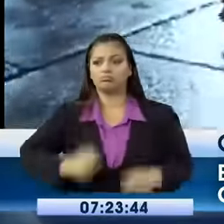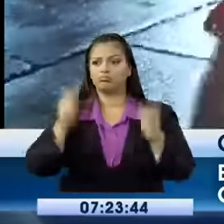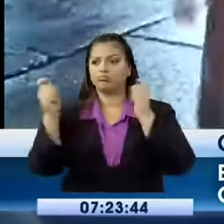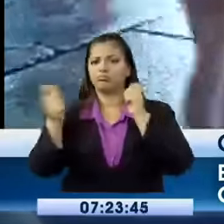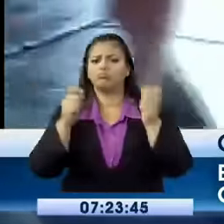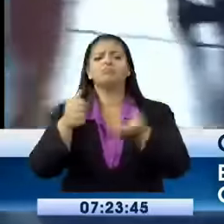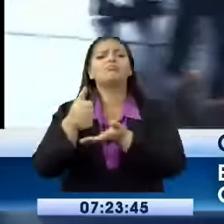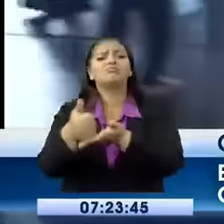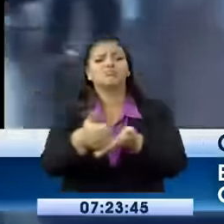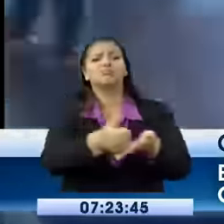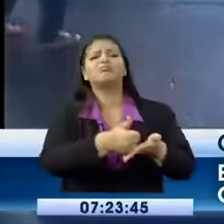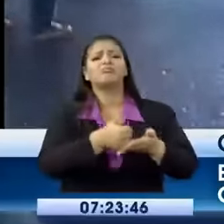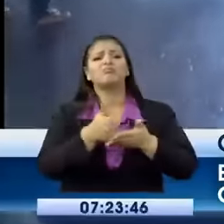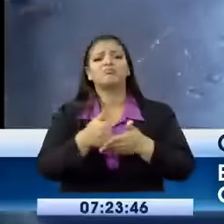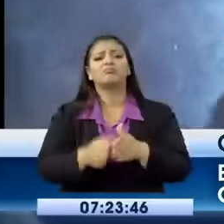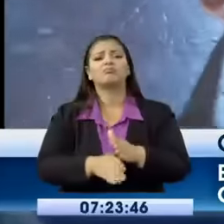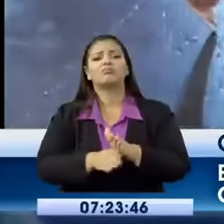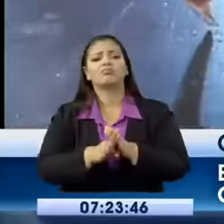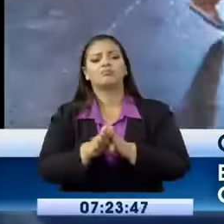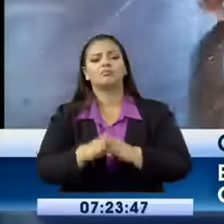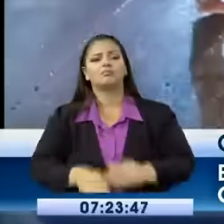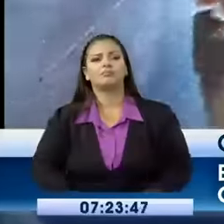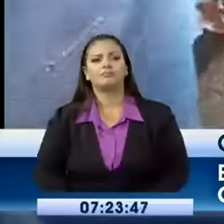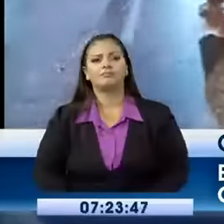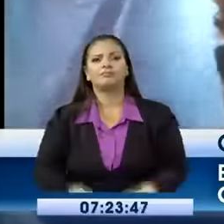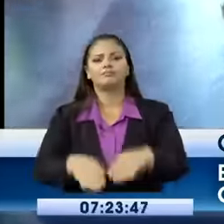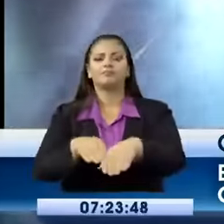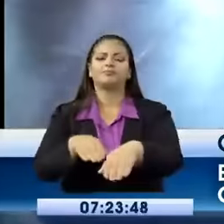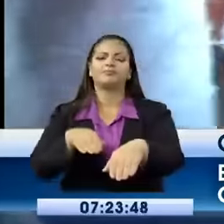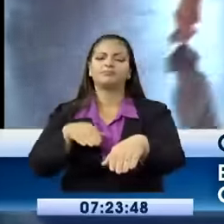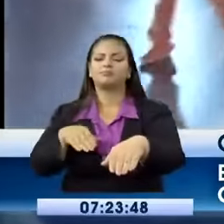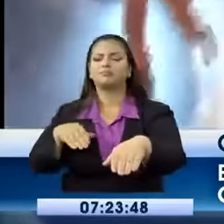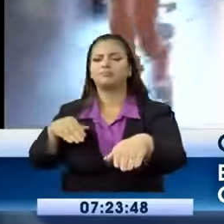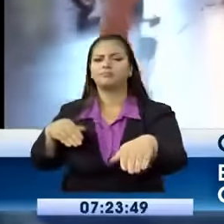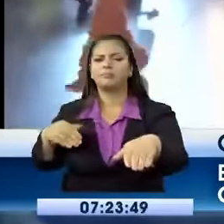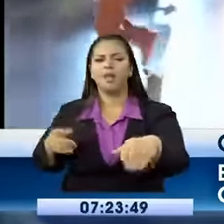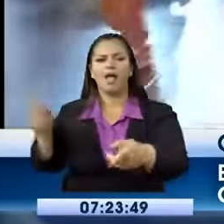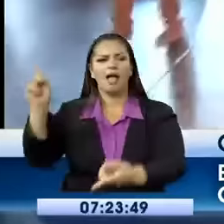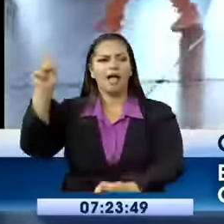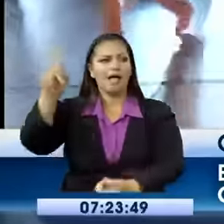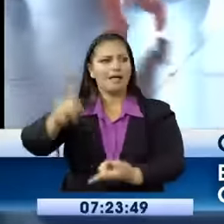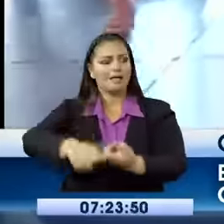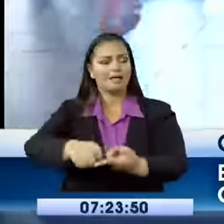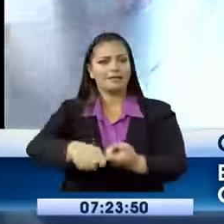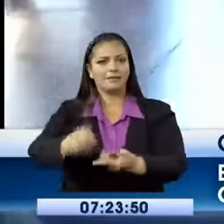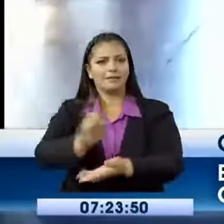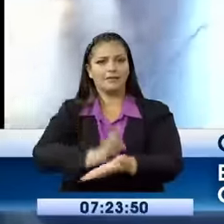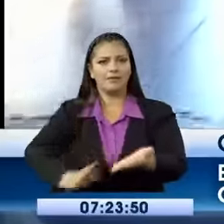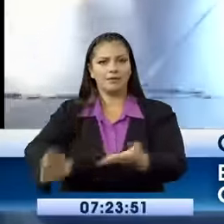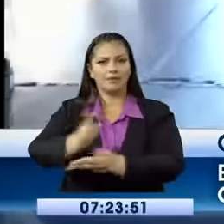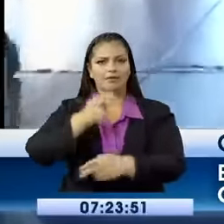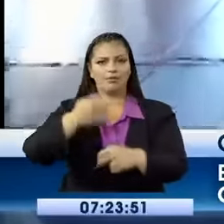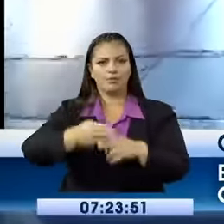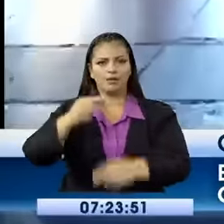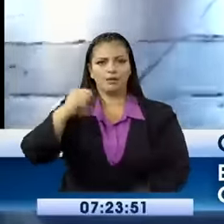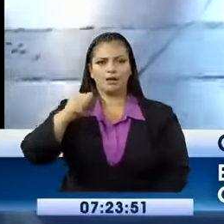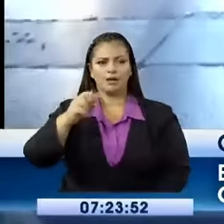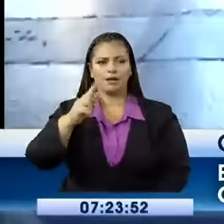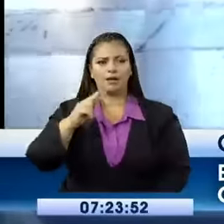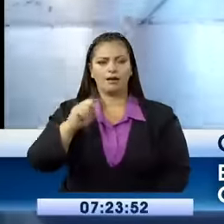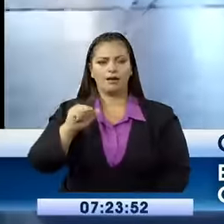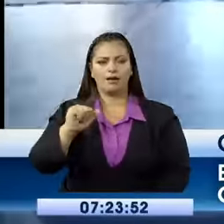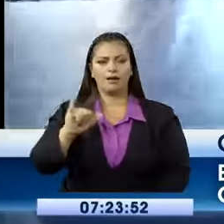se movilizó por 20 km de la ciad bar con intervenciones de varios de